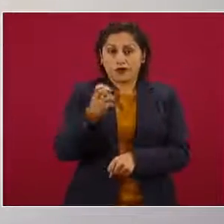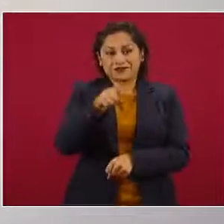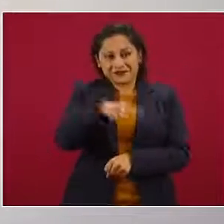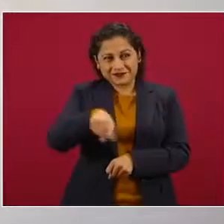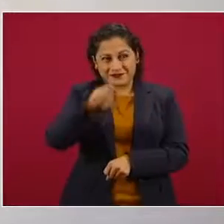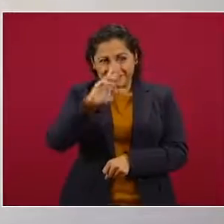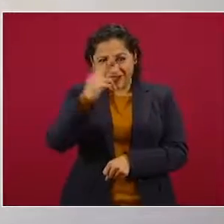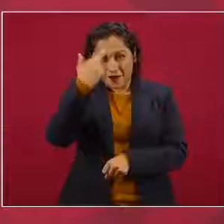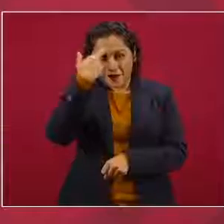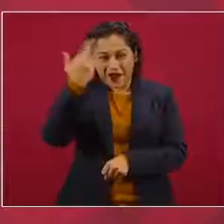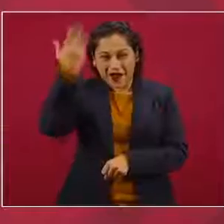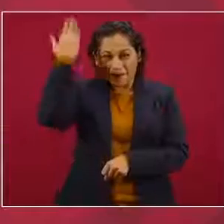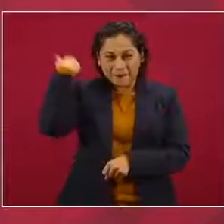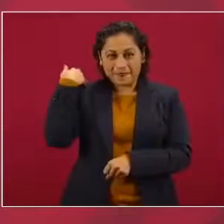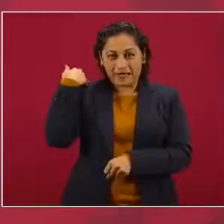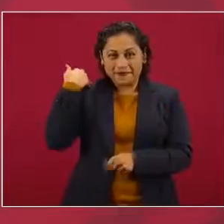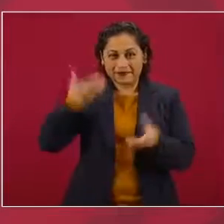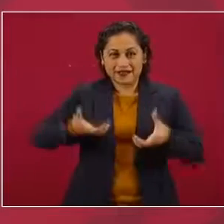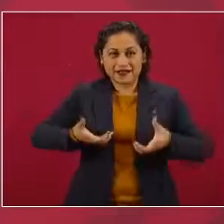las banquetas,